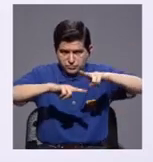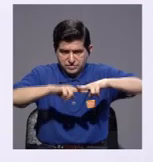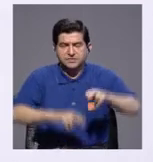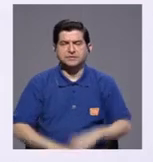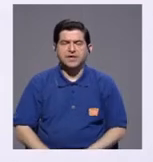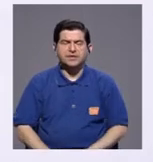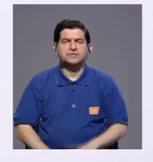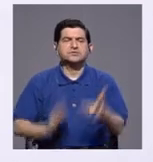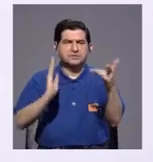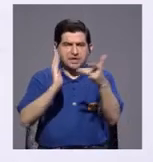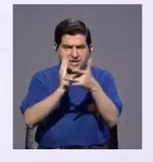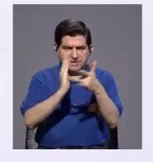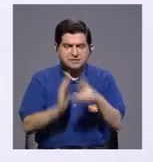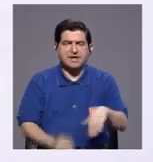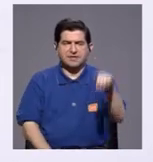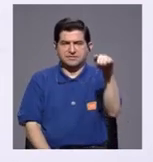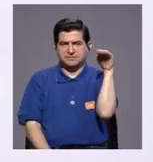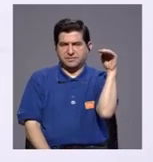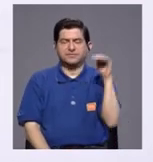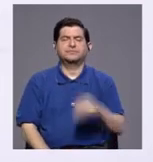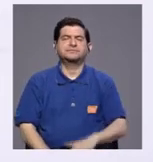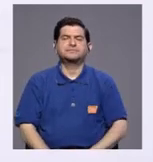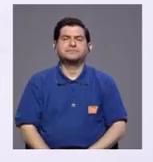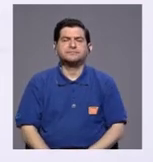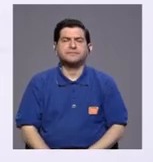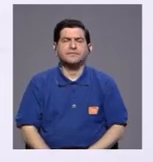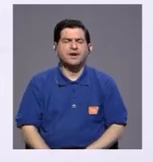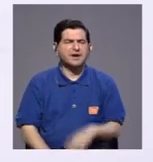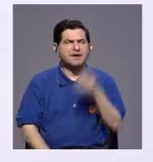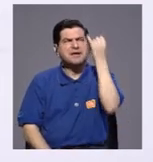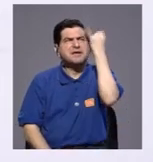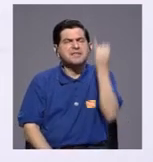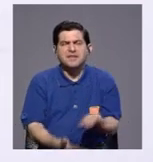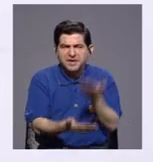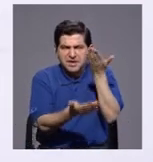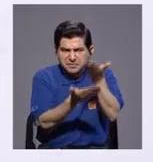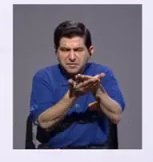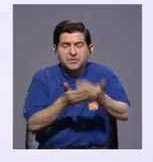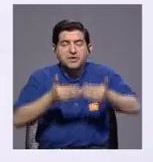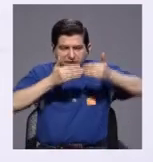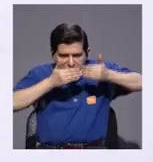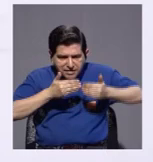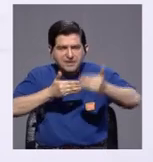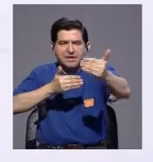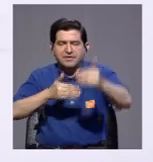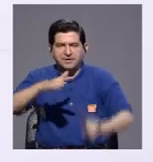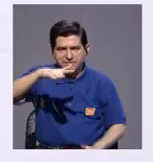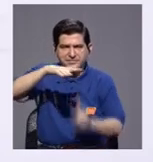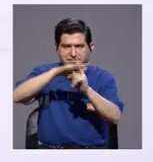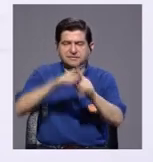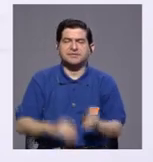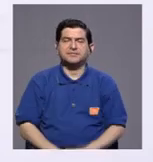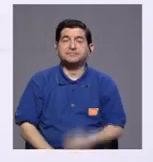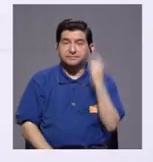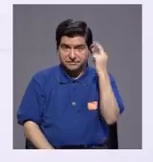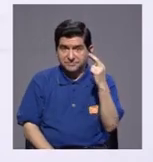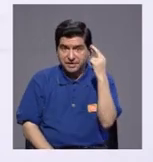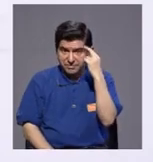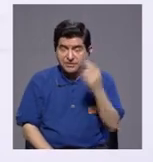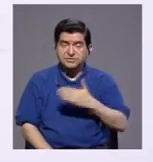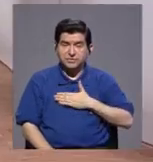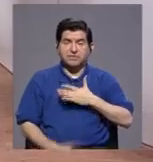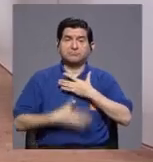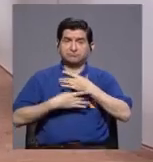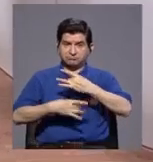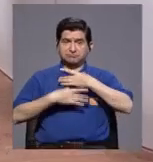tecnológico en zapote planteamos la idea y a partir de ahí surgió y casualmente me llamó